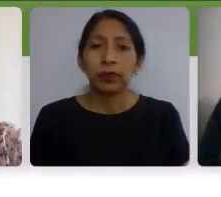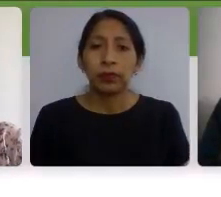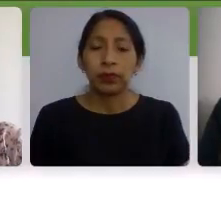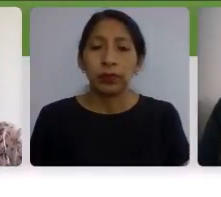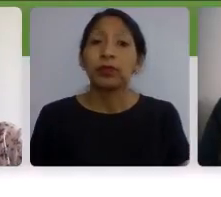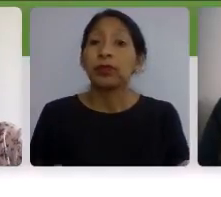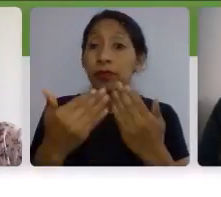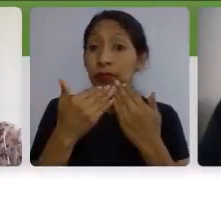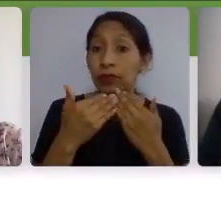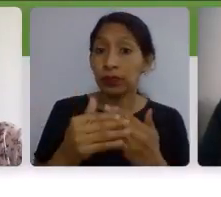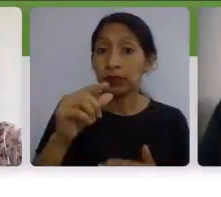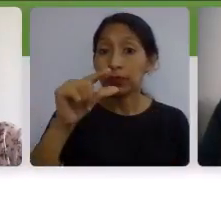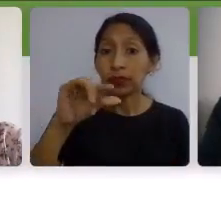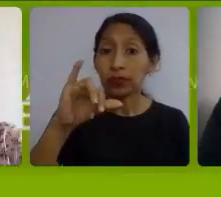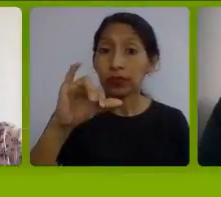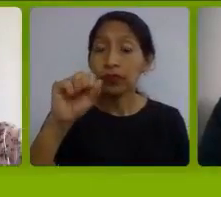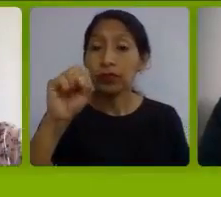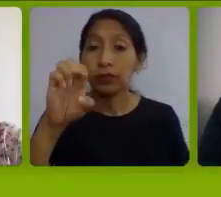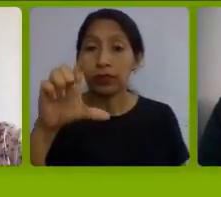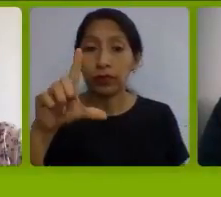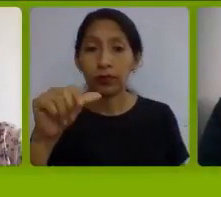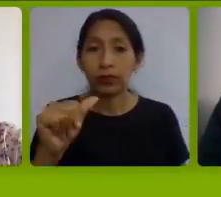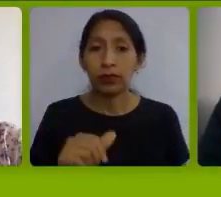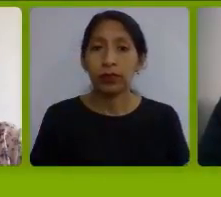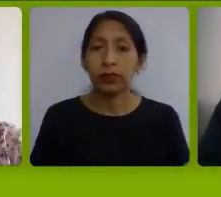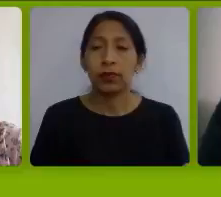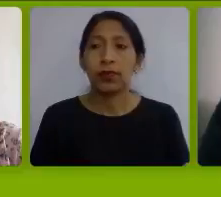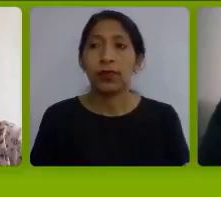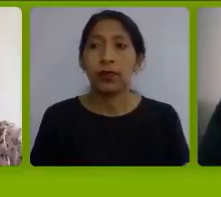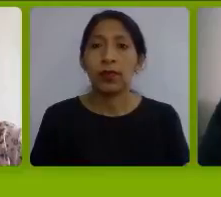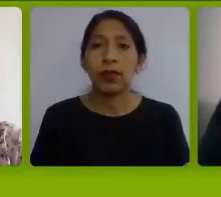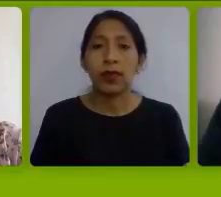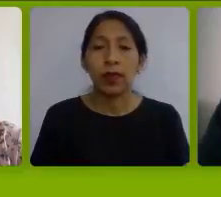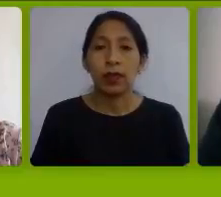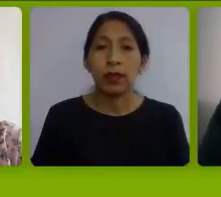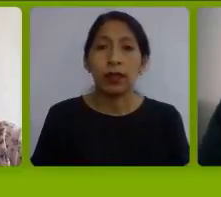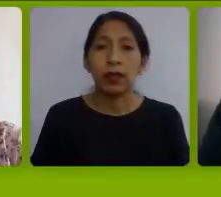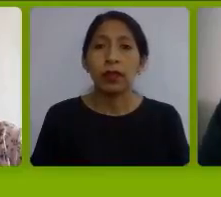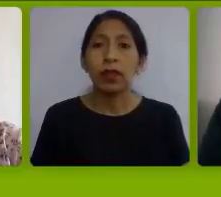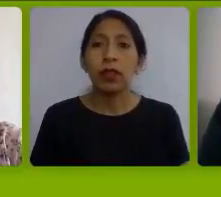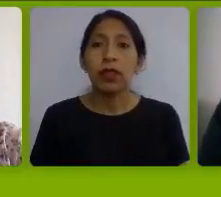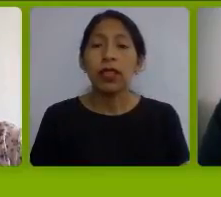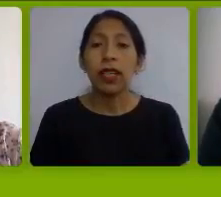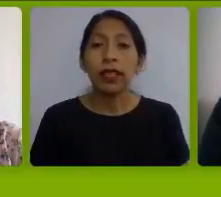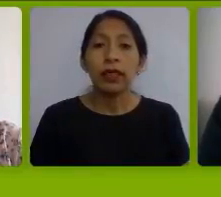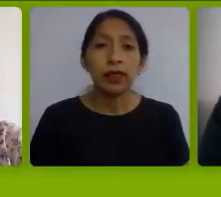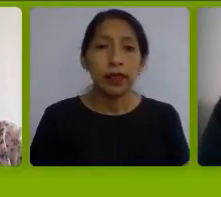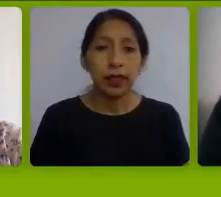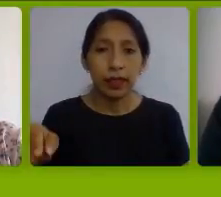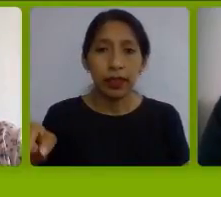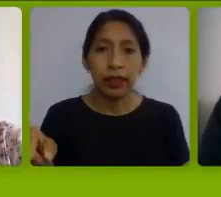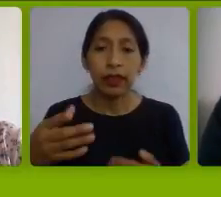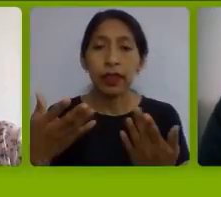Gracias, Gisela. Invito nuevamente a Karina, que se nos una para la ronda de preguntas y respuestas.